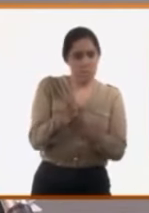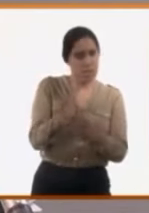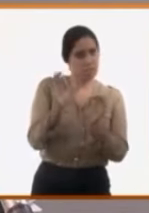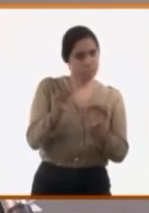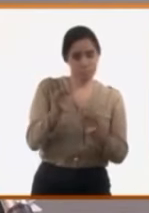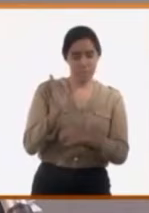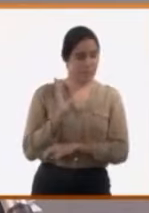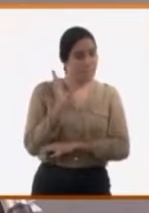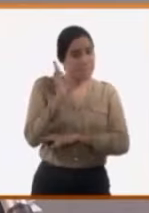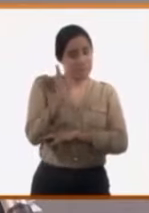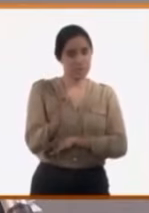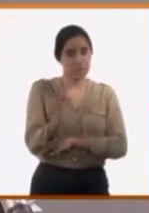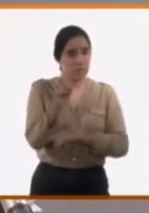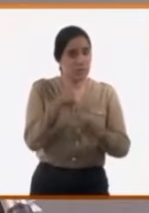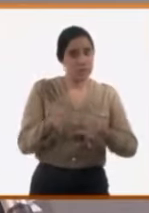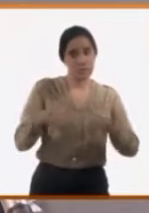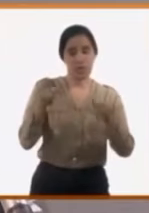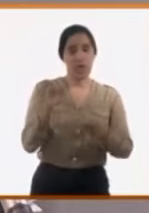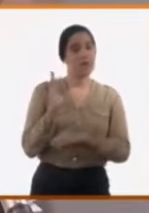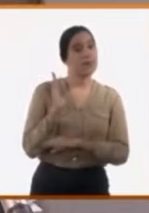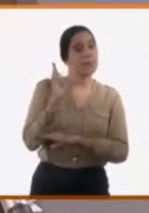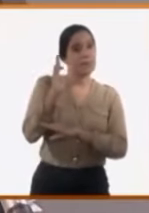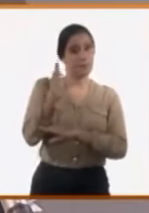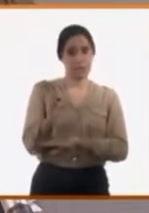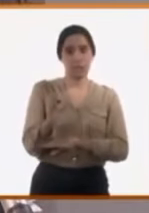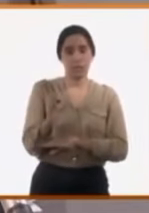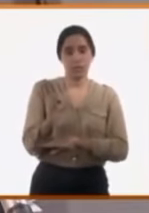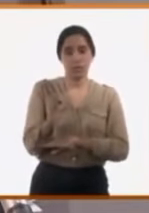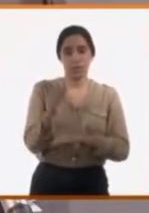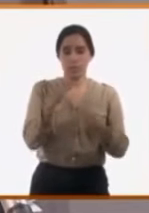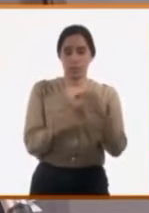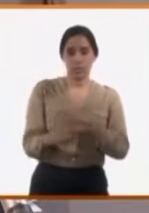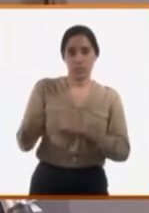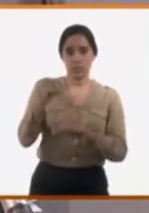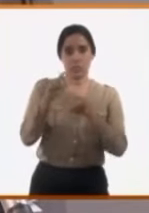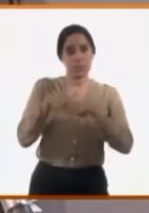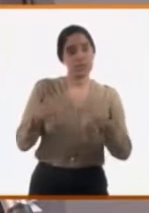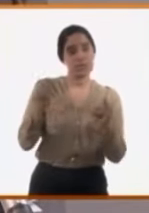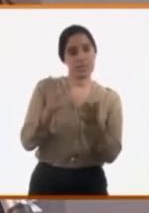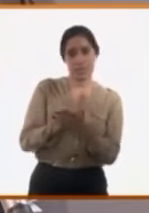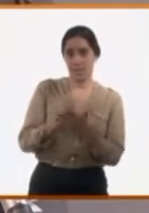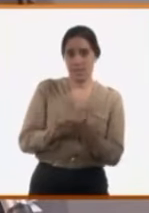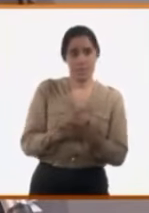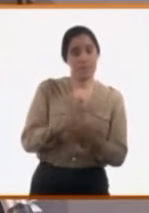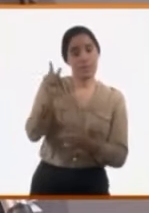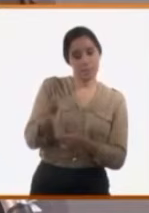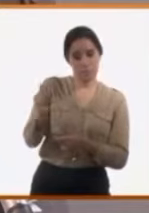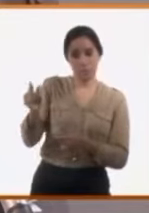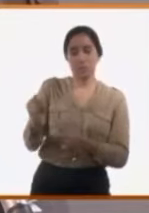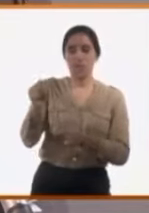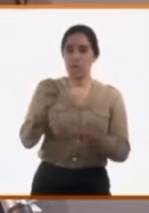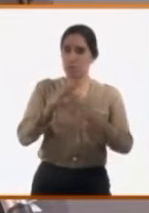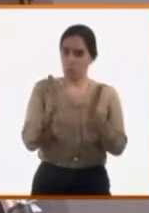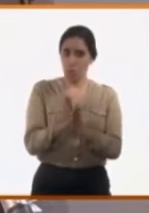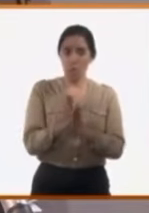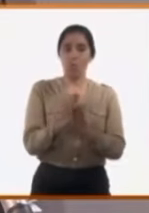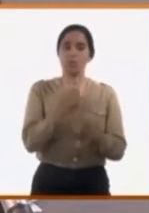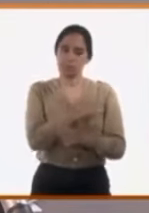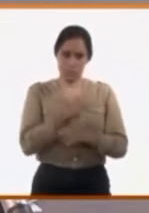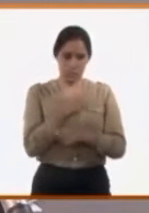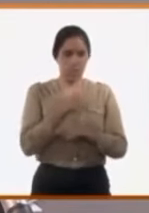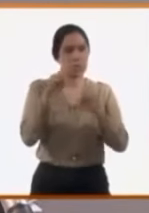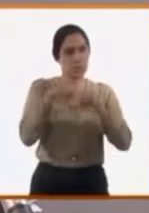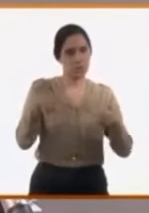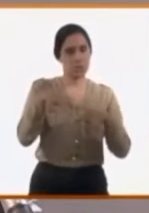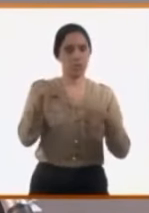a la universidad respeto a la enseñanza Universitaria el respeto al acceso al universitario sin dejar a nadie abandonado no hemos dejado un solo estudiante que quiere estudiar la universidad